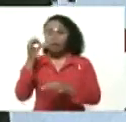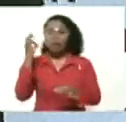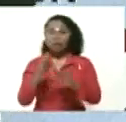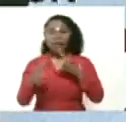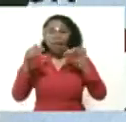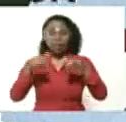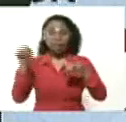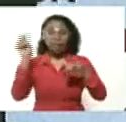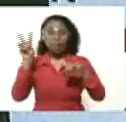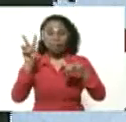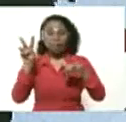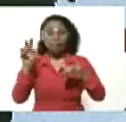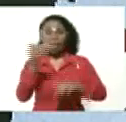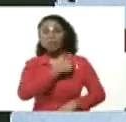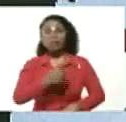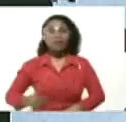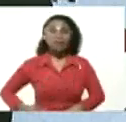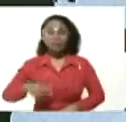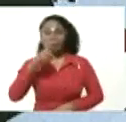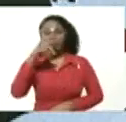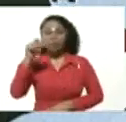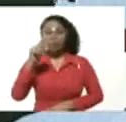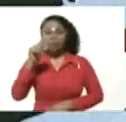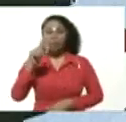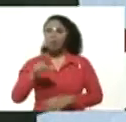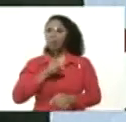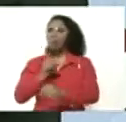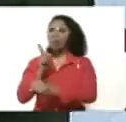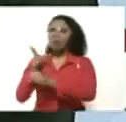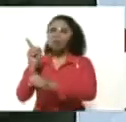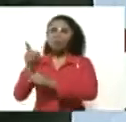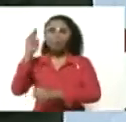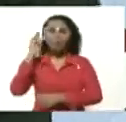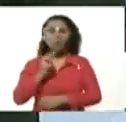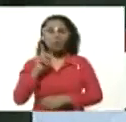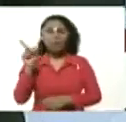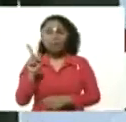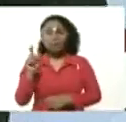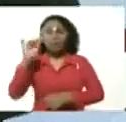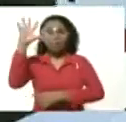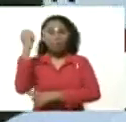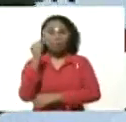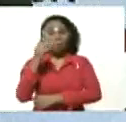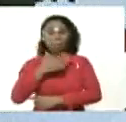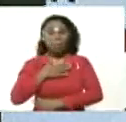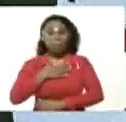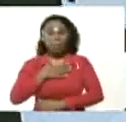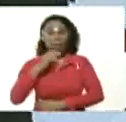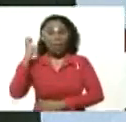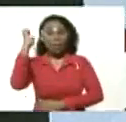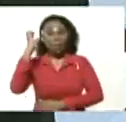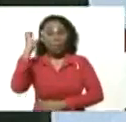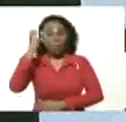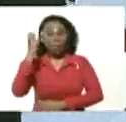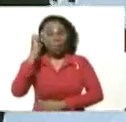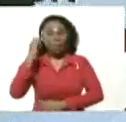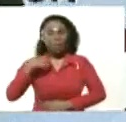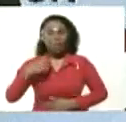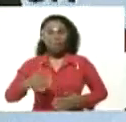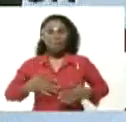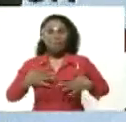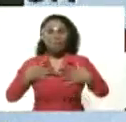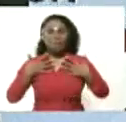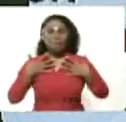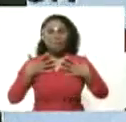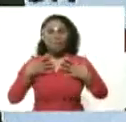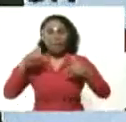en Venezuela, al presidente Maduro no le acusen de bolivariano, lo que no deja de ser un pequeño logro para mí, como europeo, que disfruto estando aquí